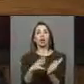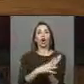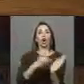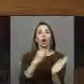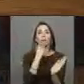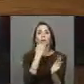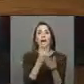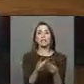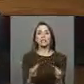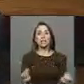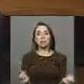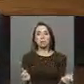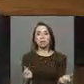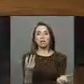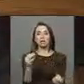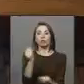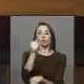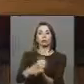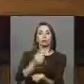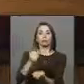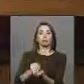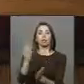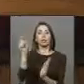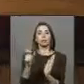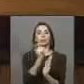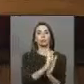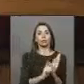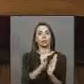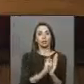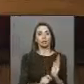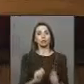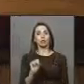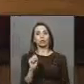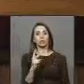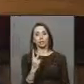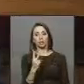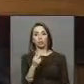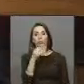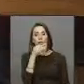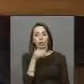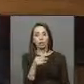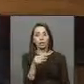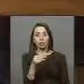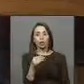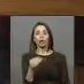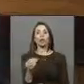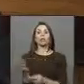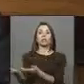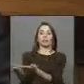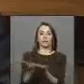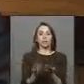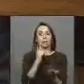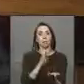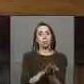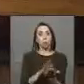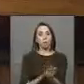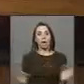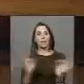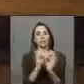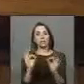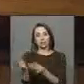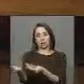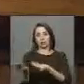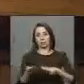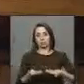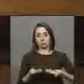que ni siquiera fueron acreditadas por sus autores. Segundo, se anunció la presentación de medios de prueba, no se presentó